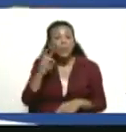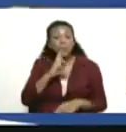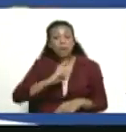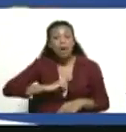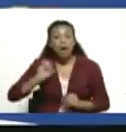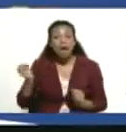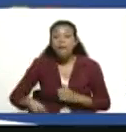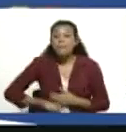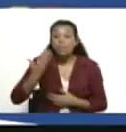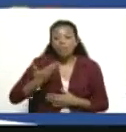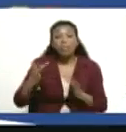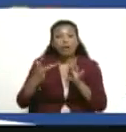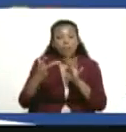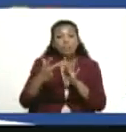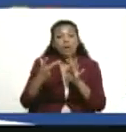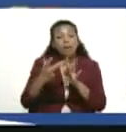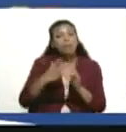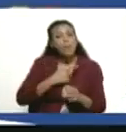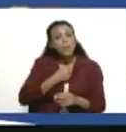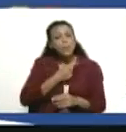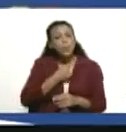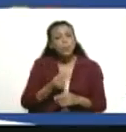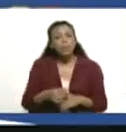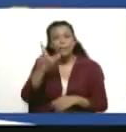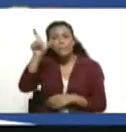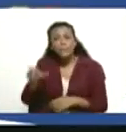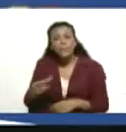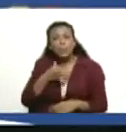es tan importante, y me gusta a mí tanto, Jocelyn,